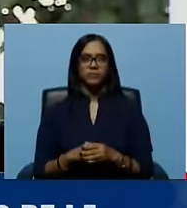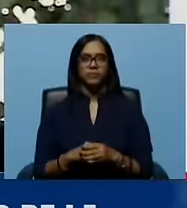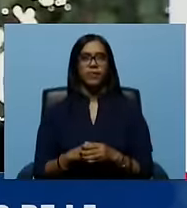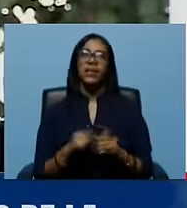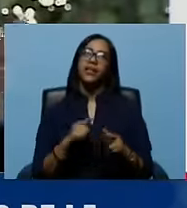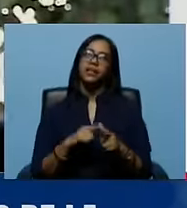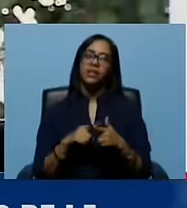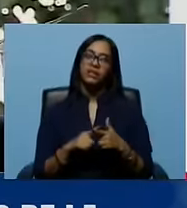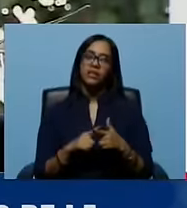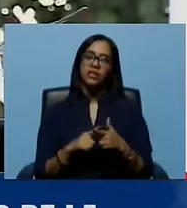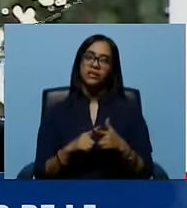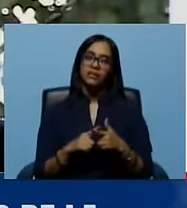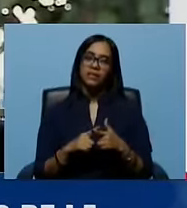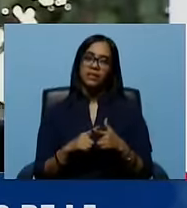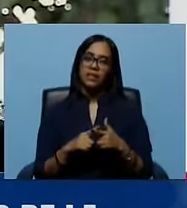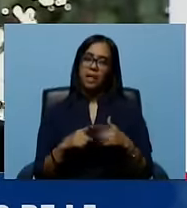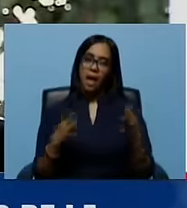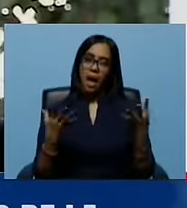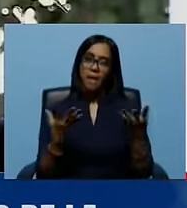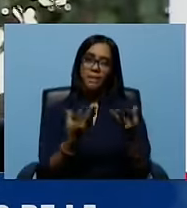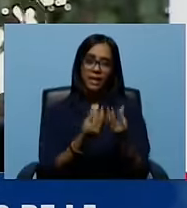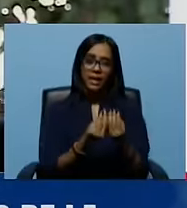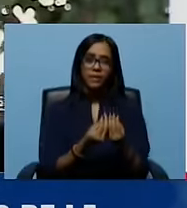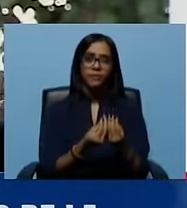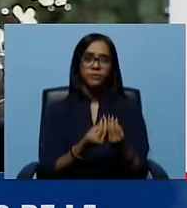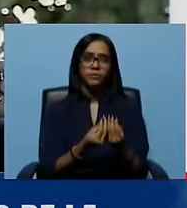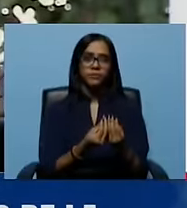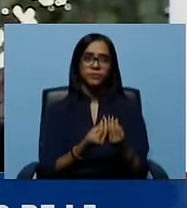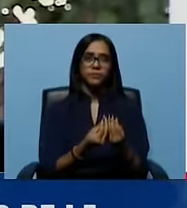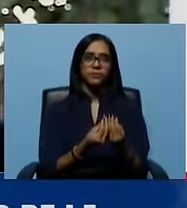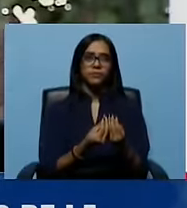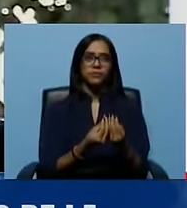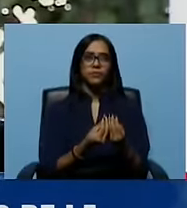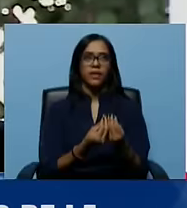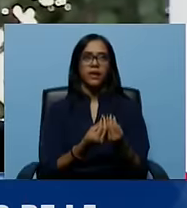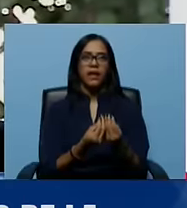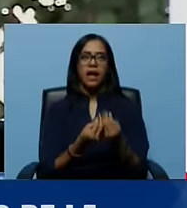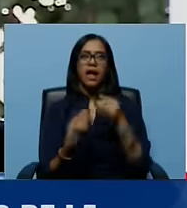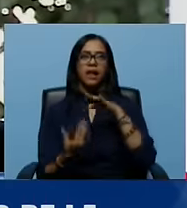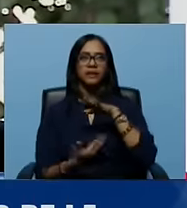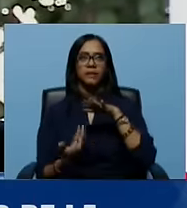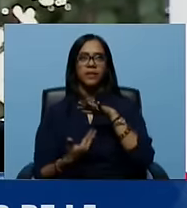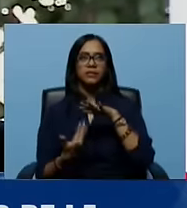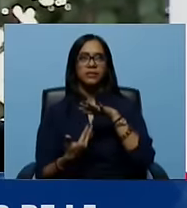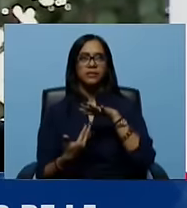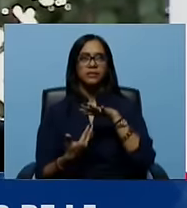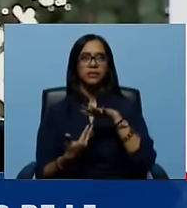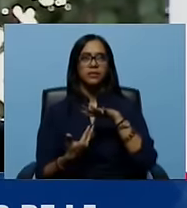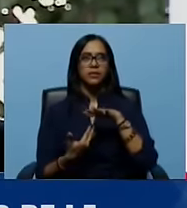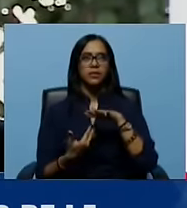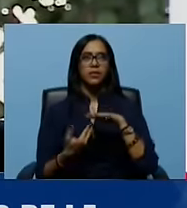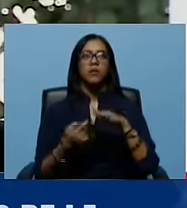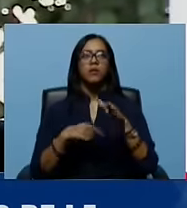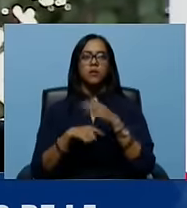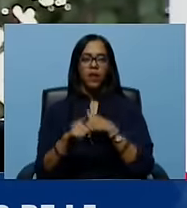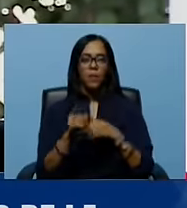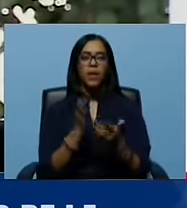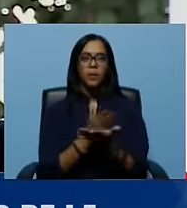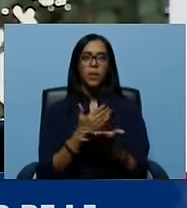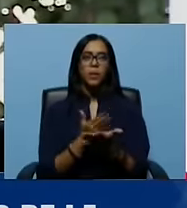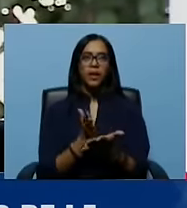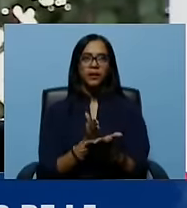Así que apegados a los vértices, vamos a ir por